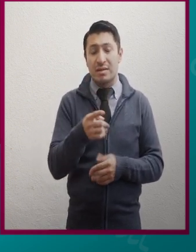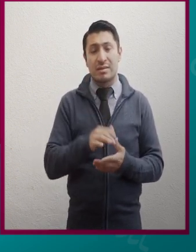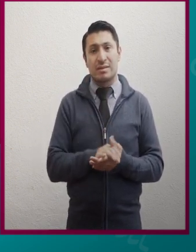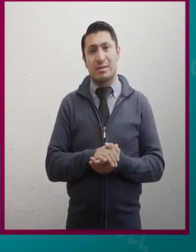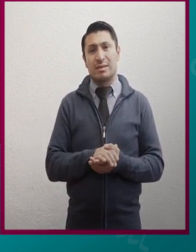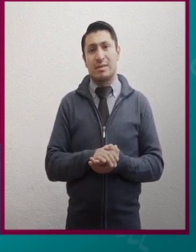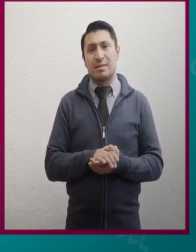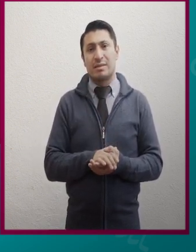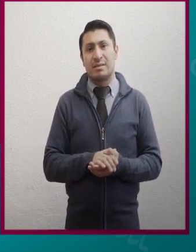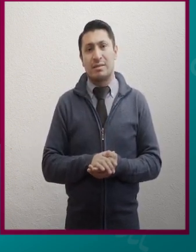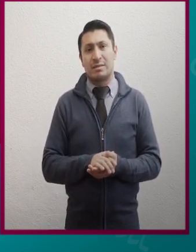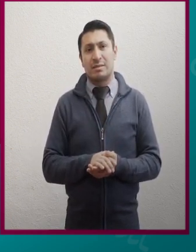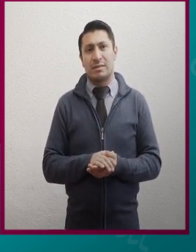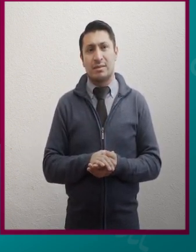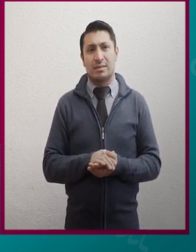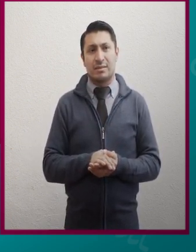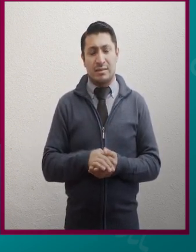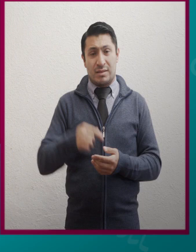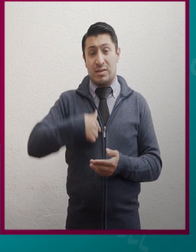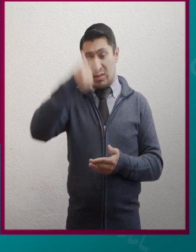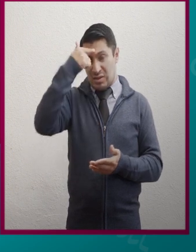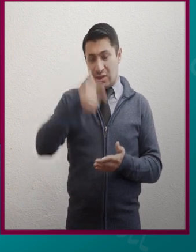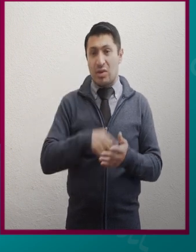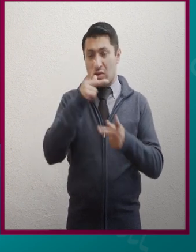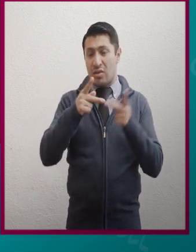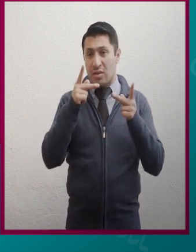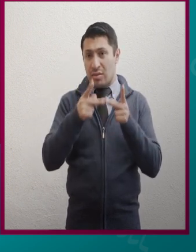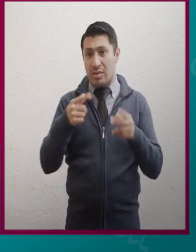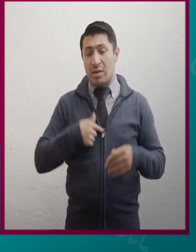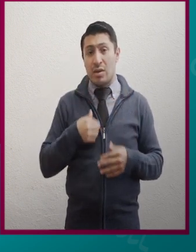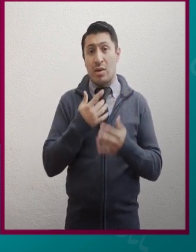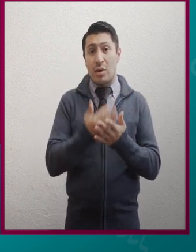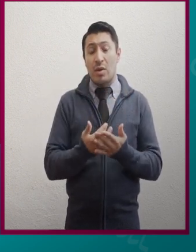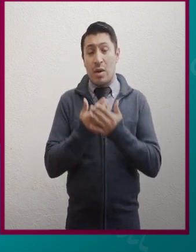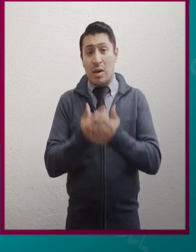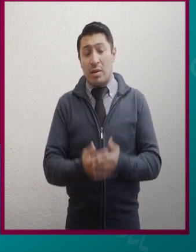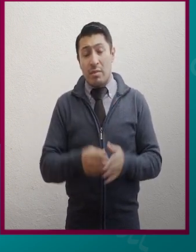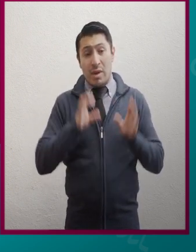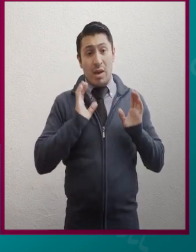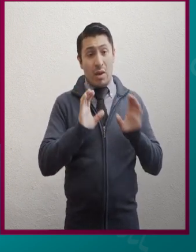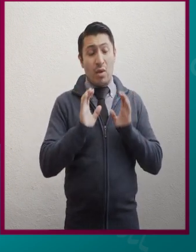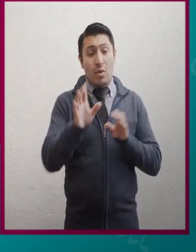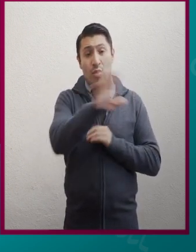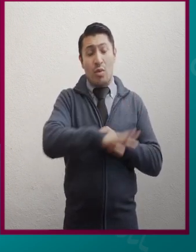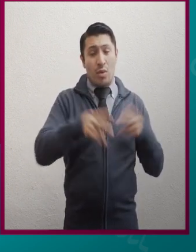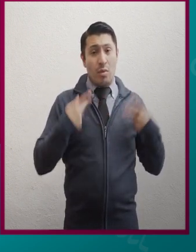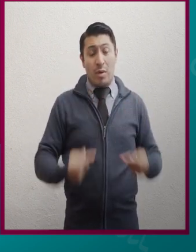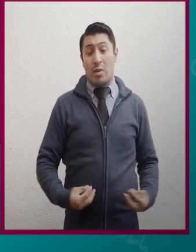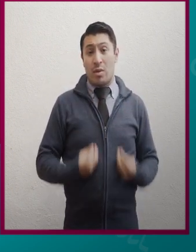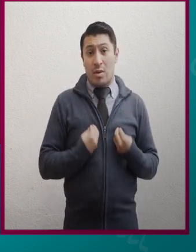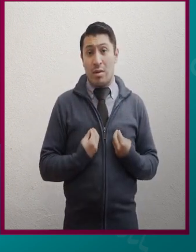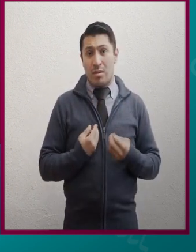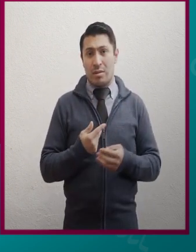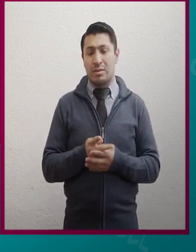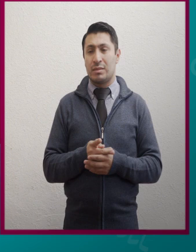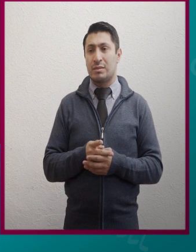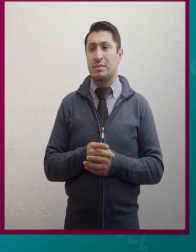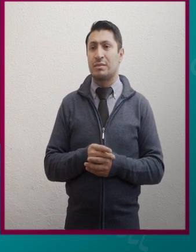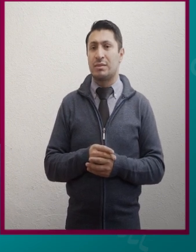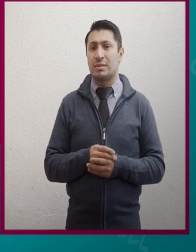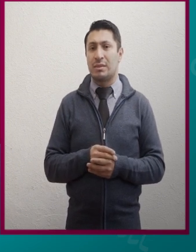Me parece perfecto, voy a estoy jugando con vidas en la banda, tío. ¡Pica el cabo, Mario! Río Segura, Salvamar